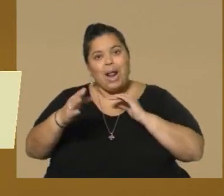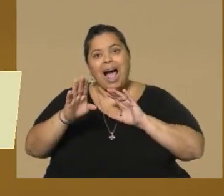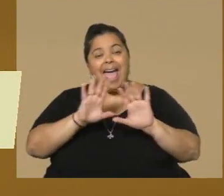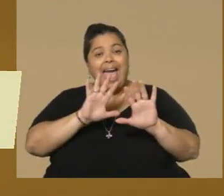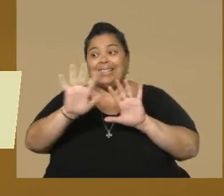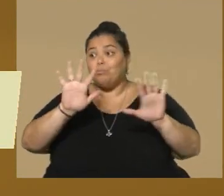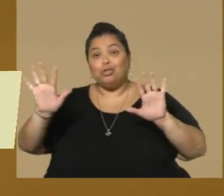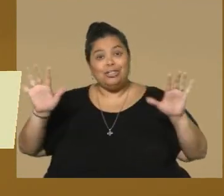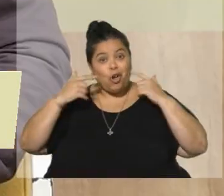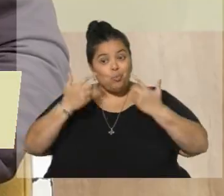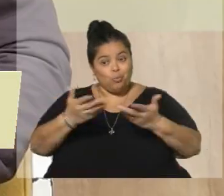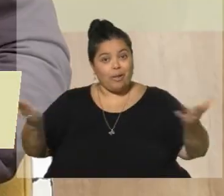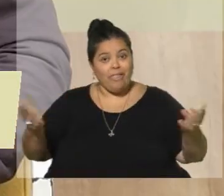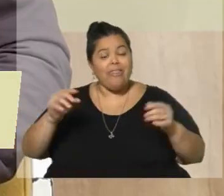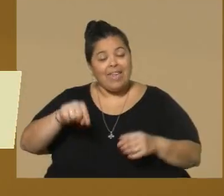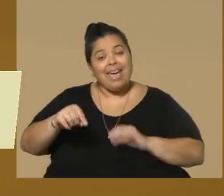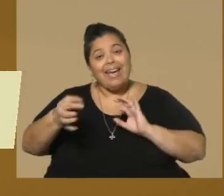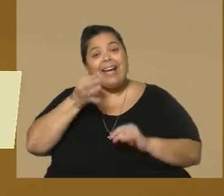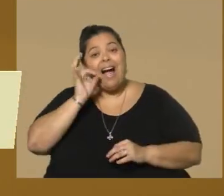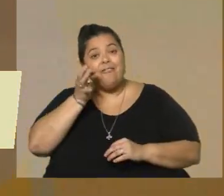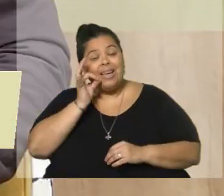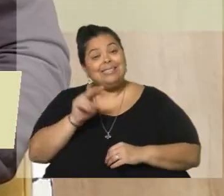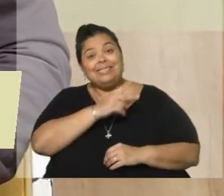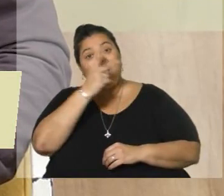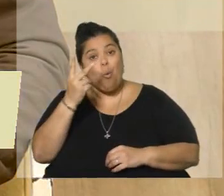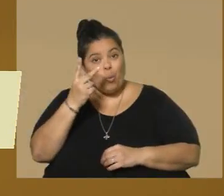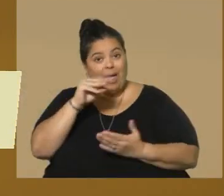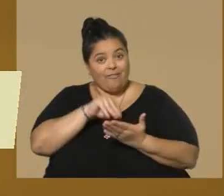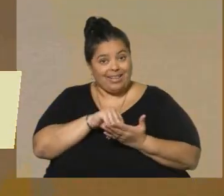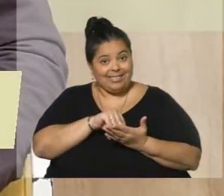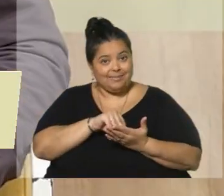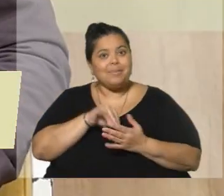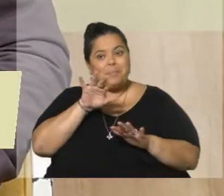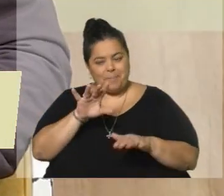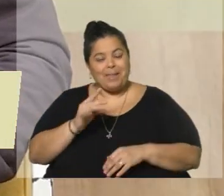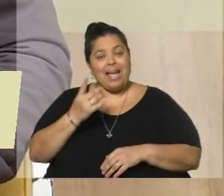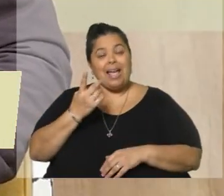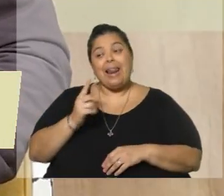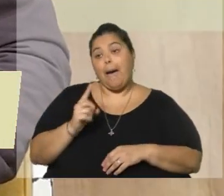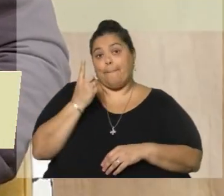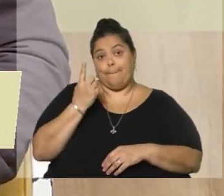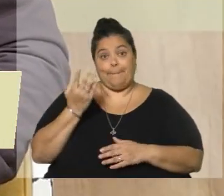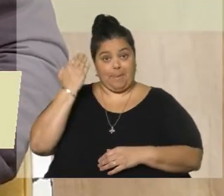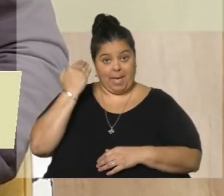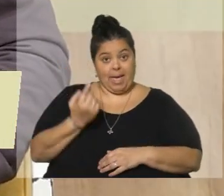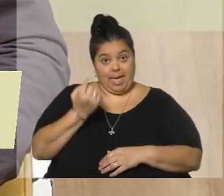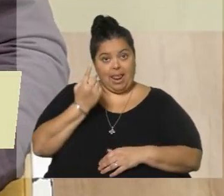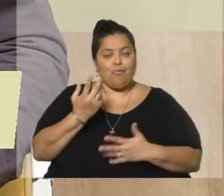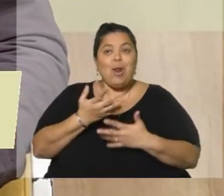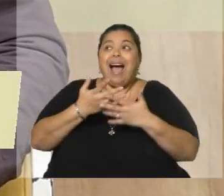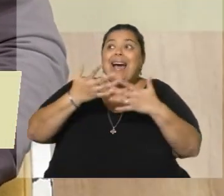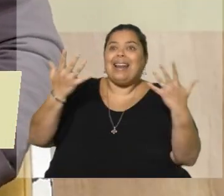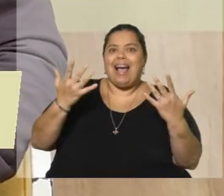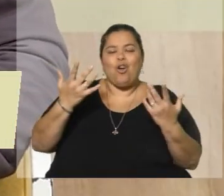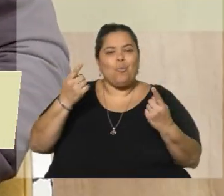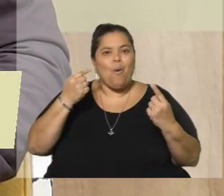encima segunda edición Exacto porque una segunda edición la primera fue la verdad fue una gran aventura a ver a ver